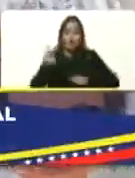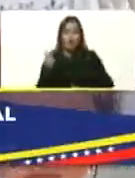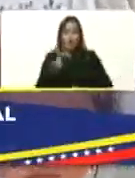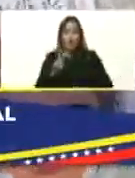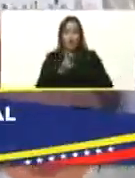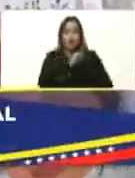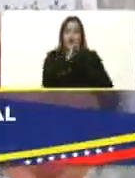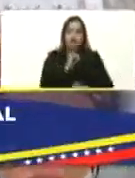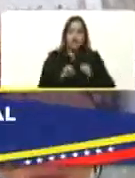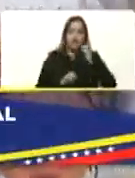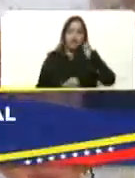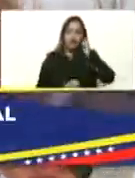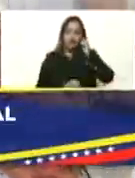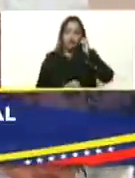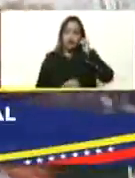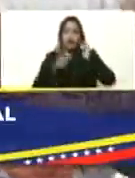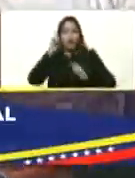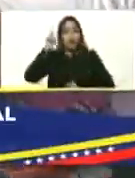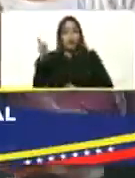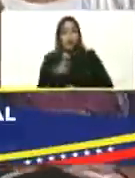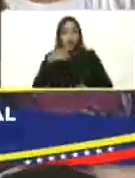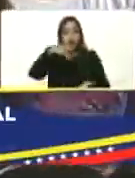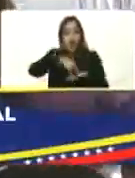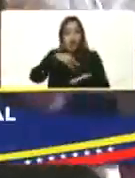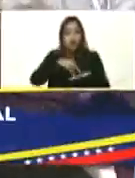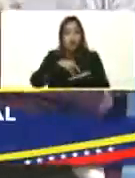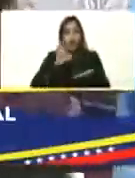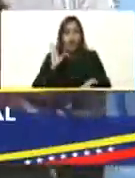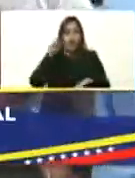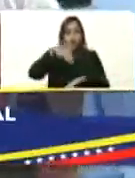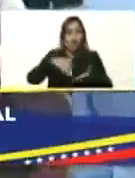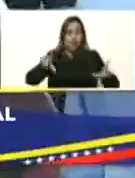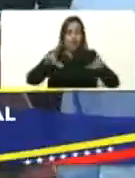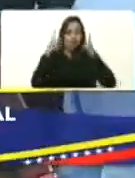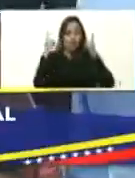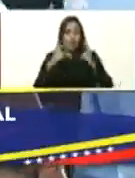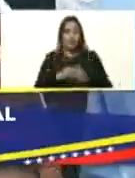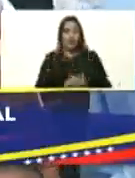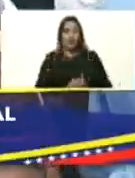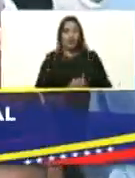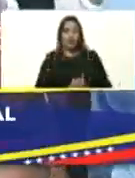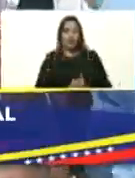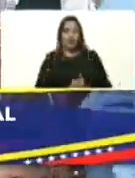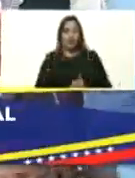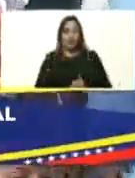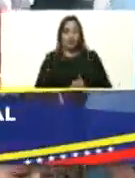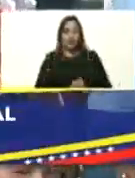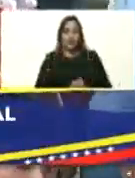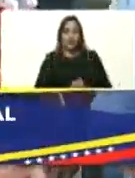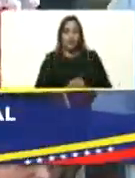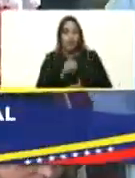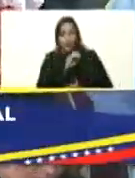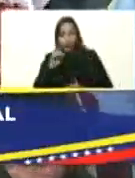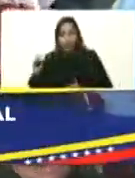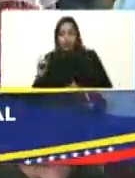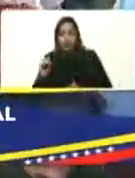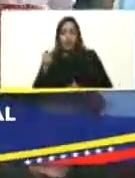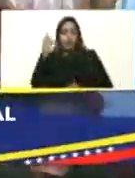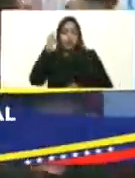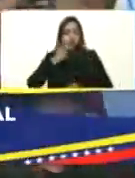de Guárico, de Carabobo, de Aragua, de La Guaira, del Oriente, de